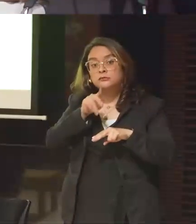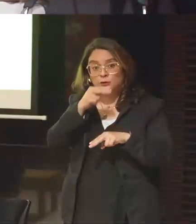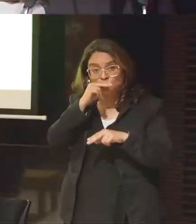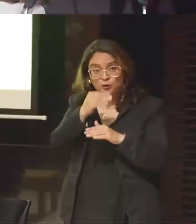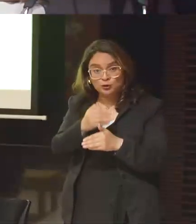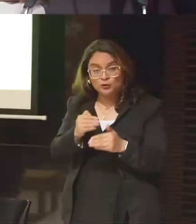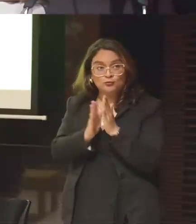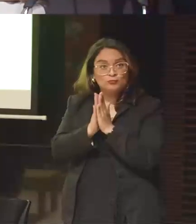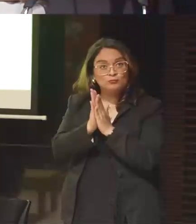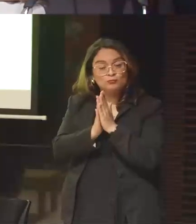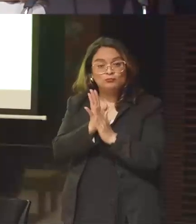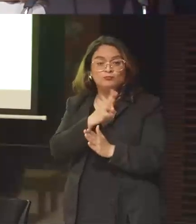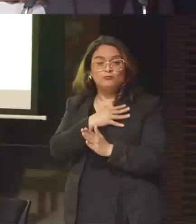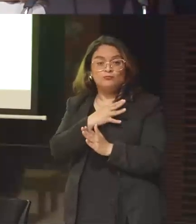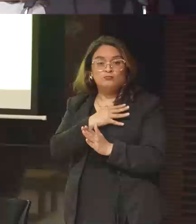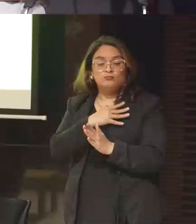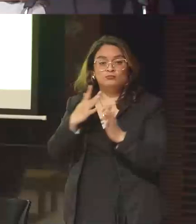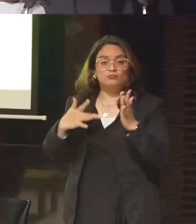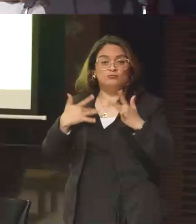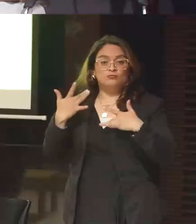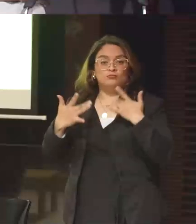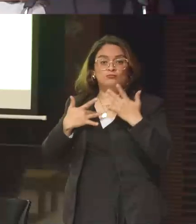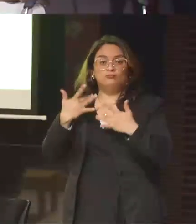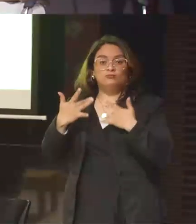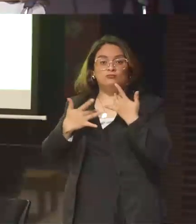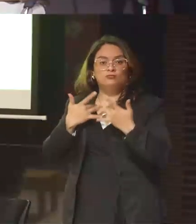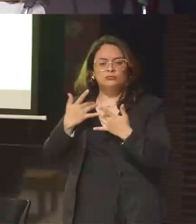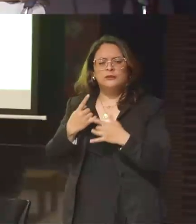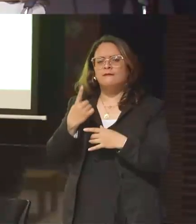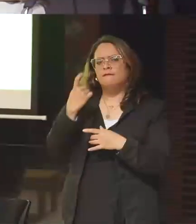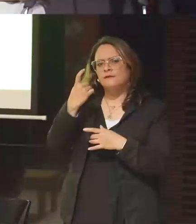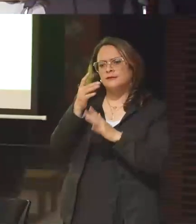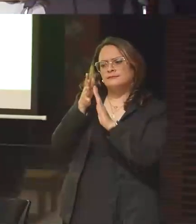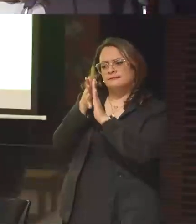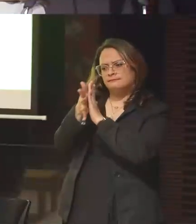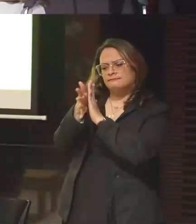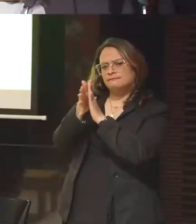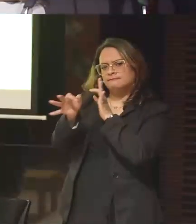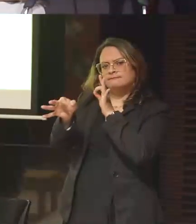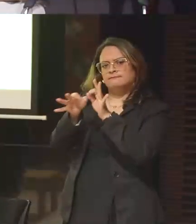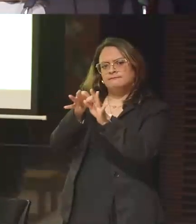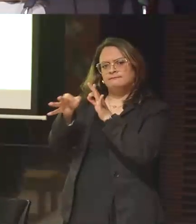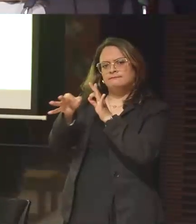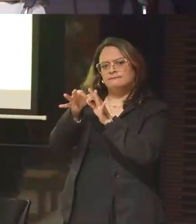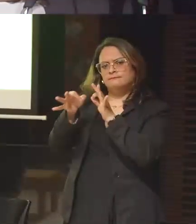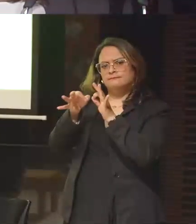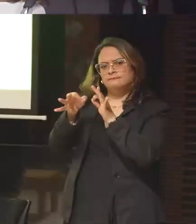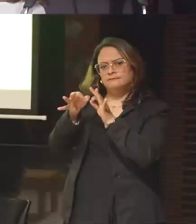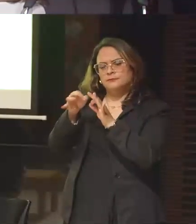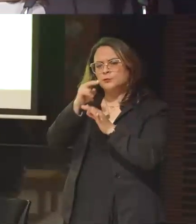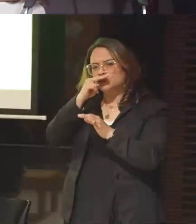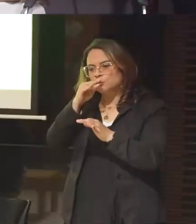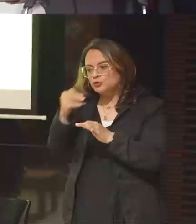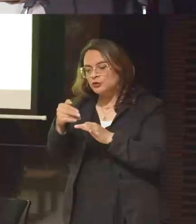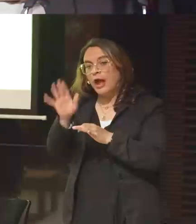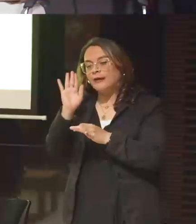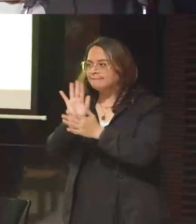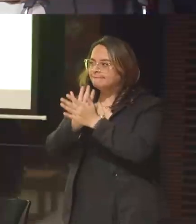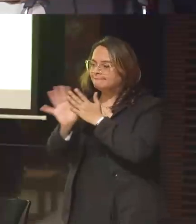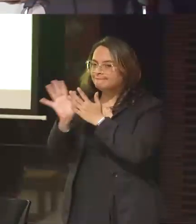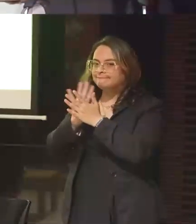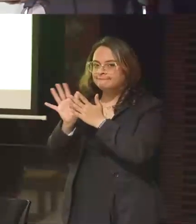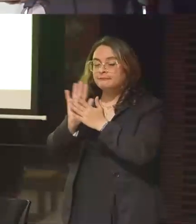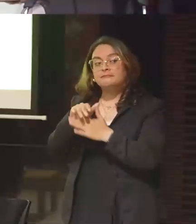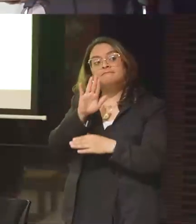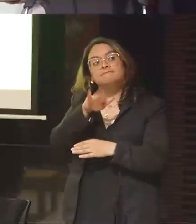nuestros niños. Además porque no hay un canal de información y con mayor veracidad y convicción que un niño. Un niño que le